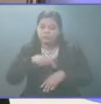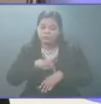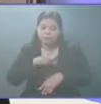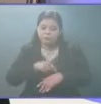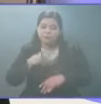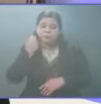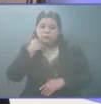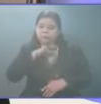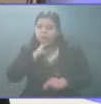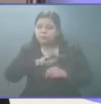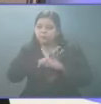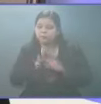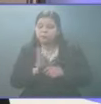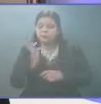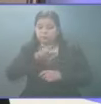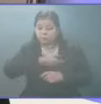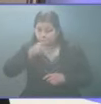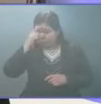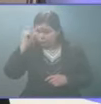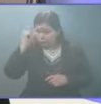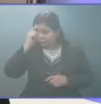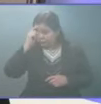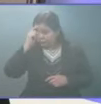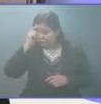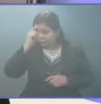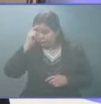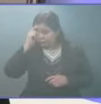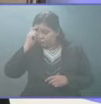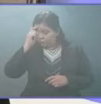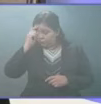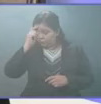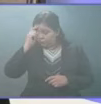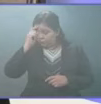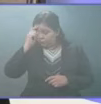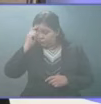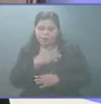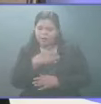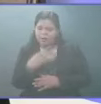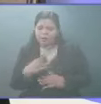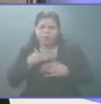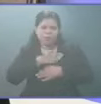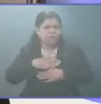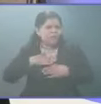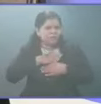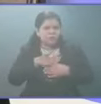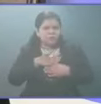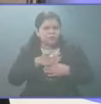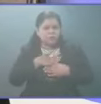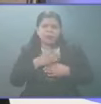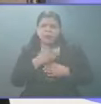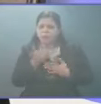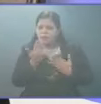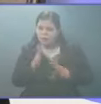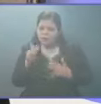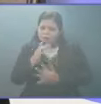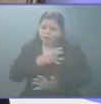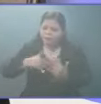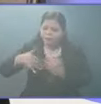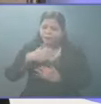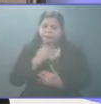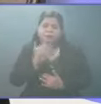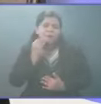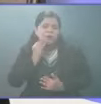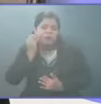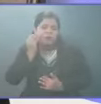si nosotros trabajamos y el trabajo nos gusta y los profesionales que están a cargo se involucran de forma total, uno